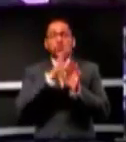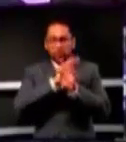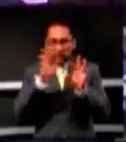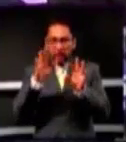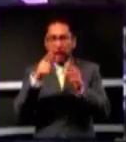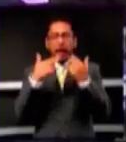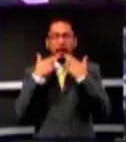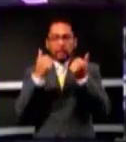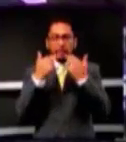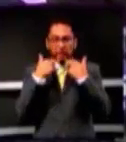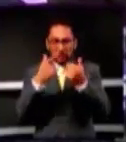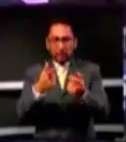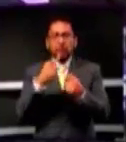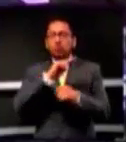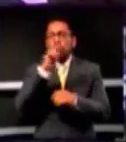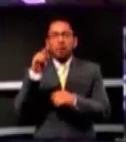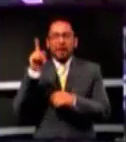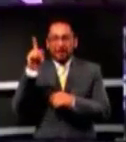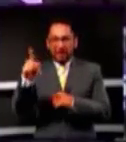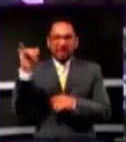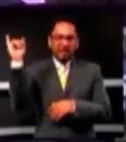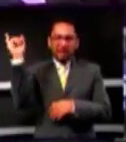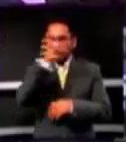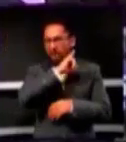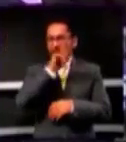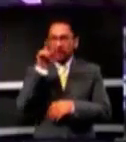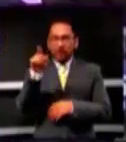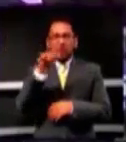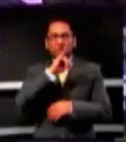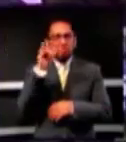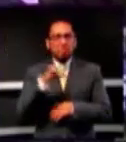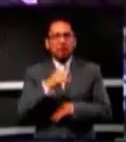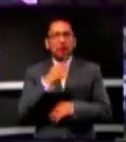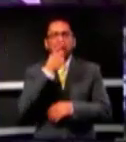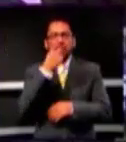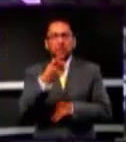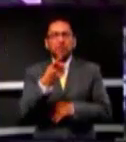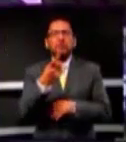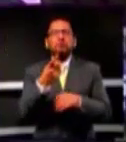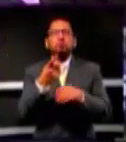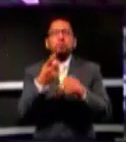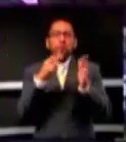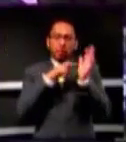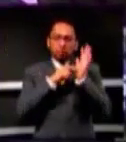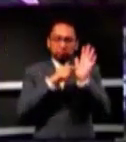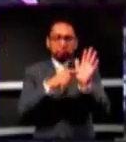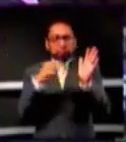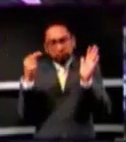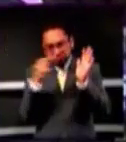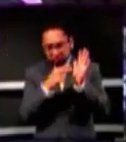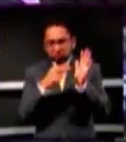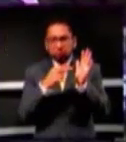declaración, nunca el patrón te quiso mostrar o presentar